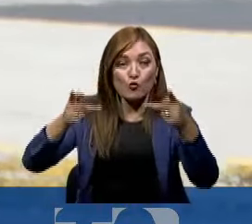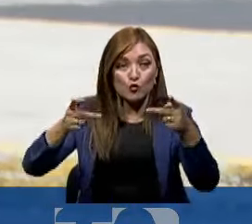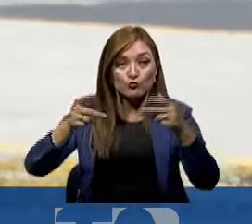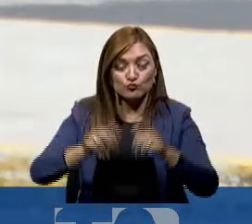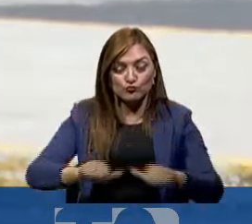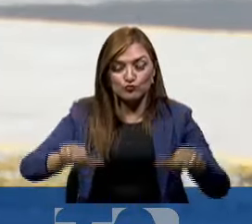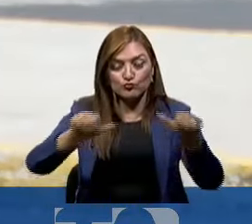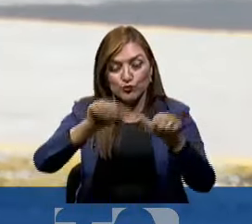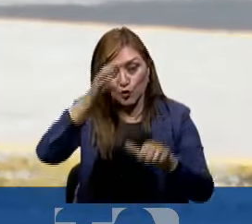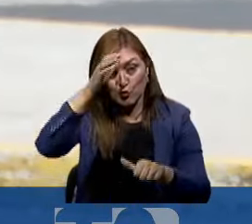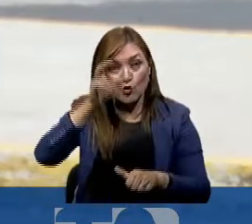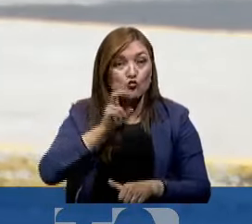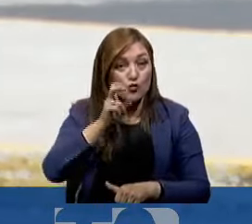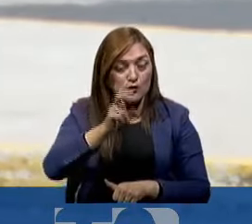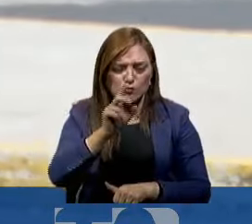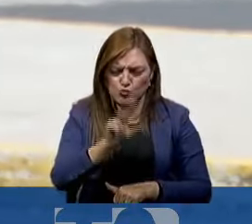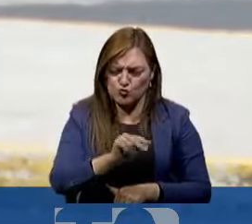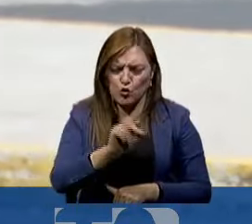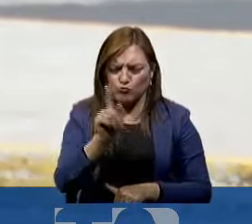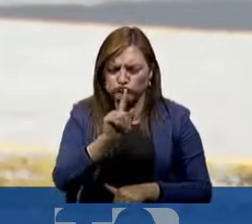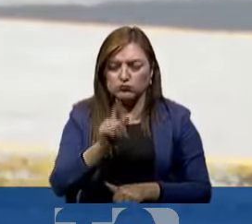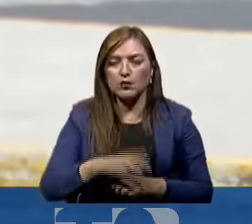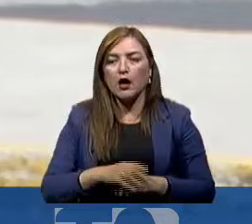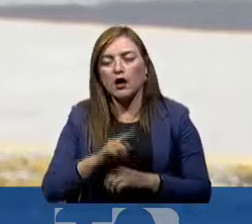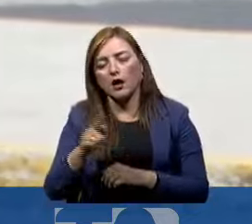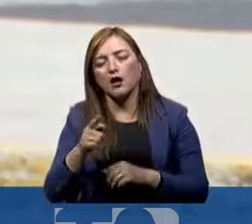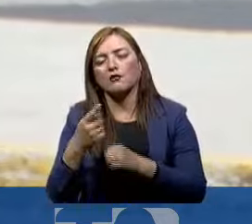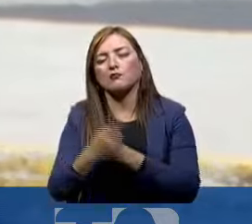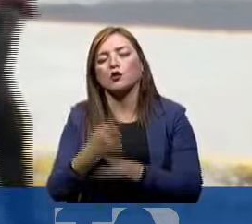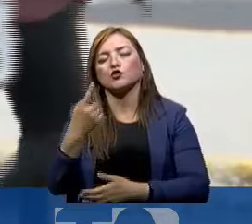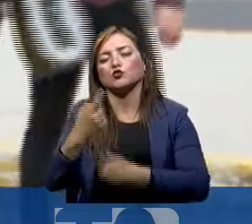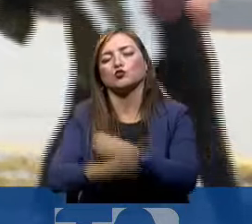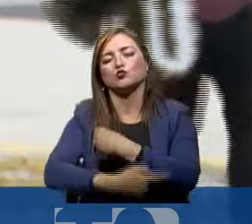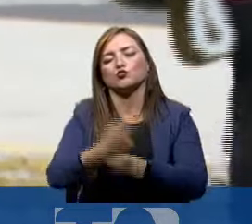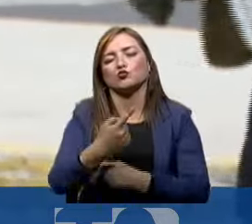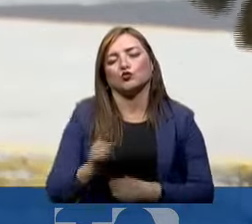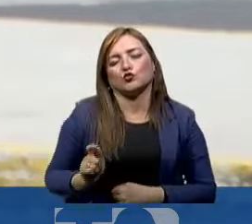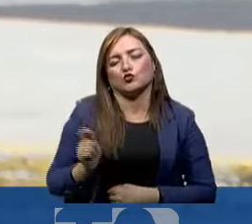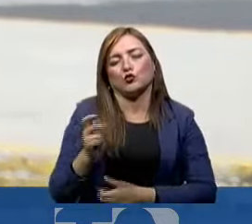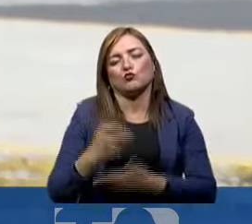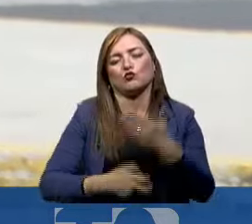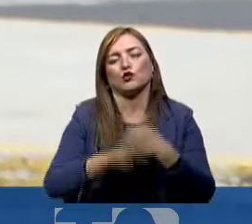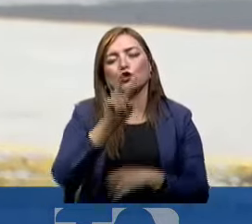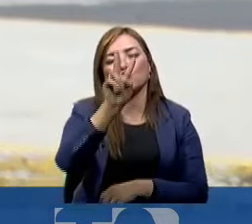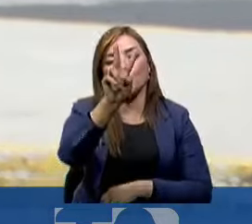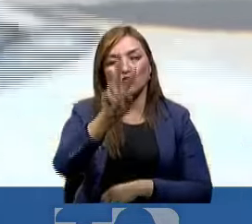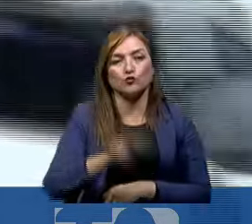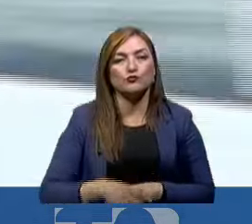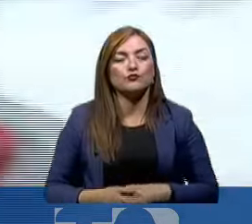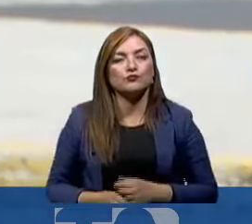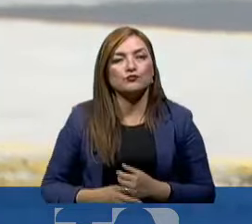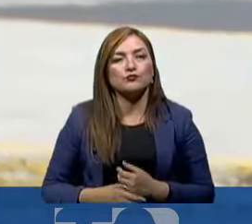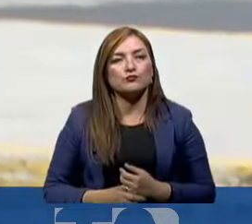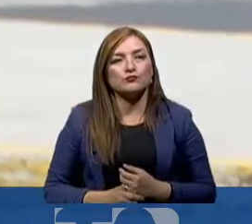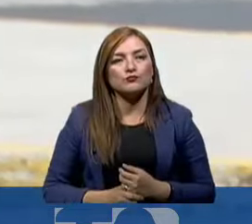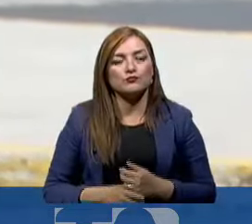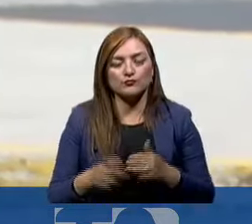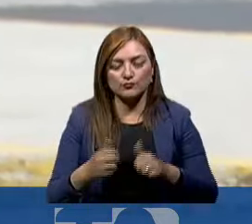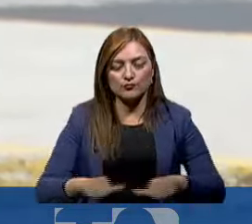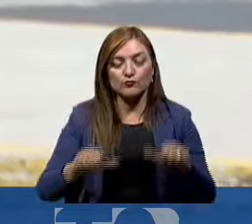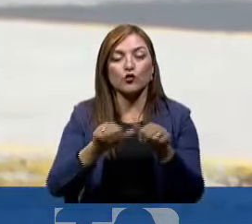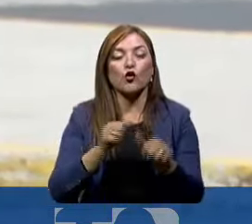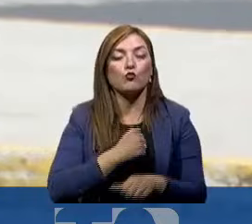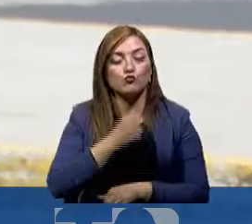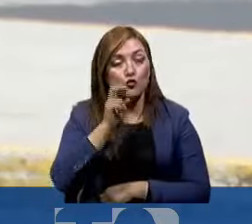áreas patrimoniales o turísticas, la sanción es de 2 remuneraciones básicas unificadas. En el caso de que sean áreas